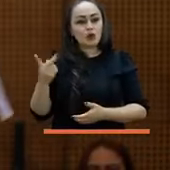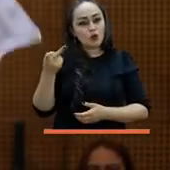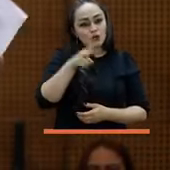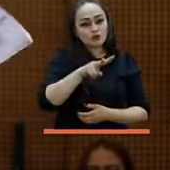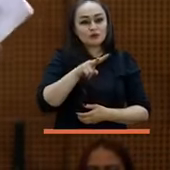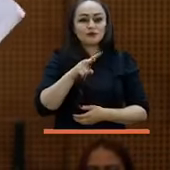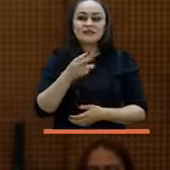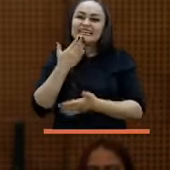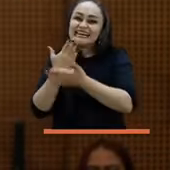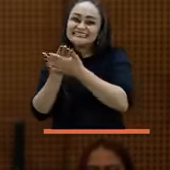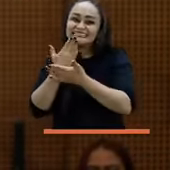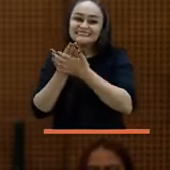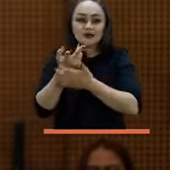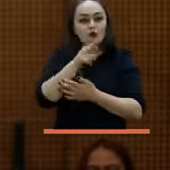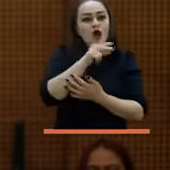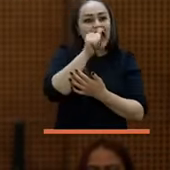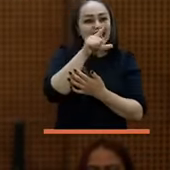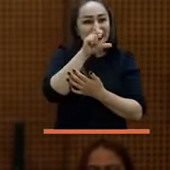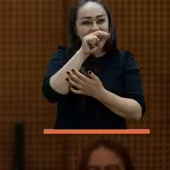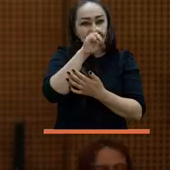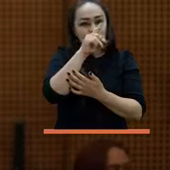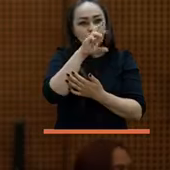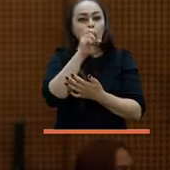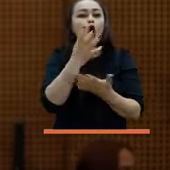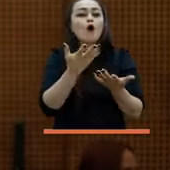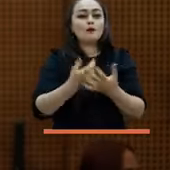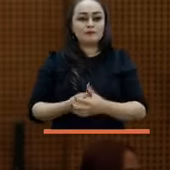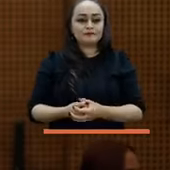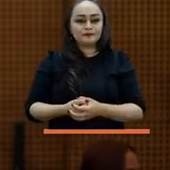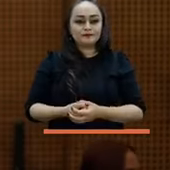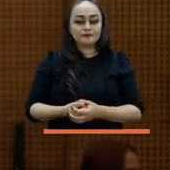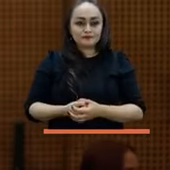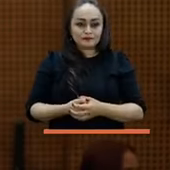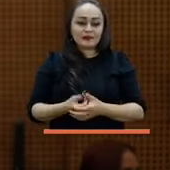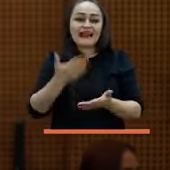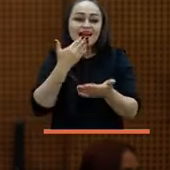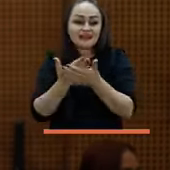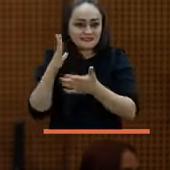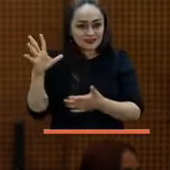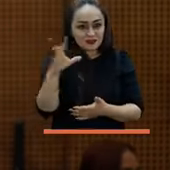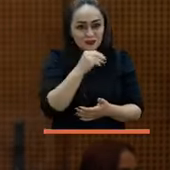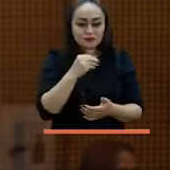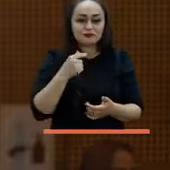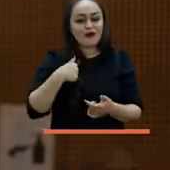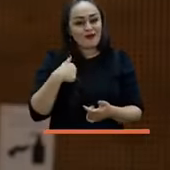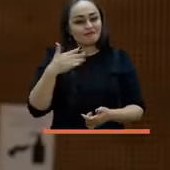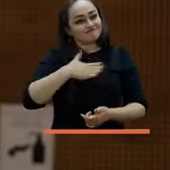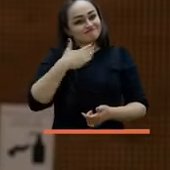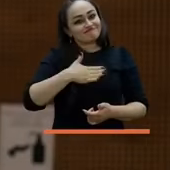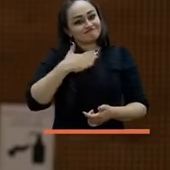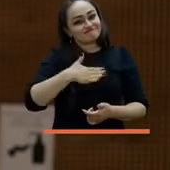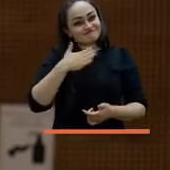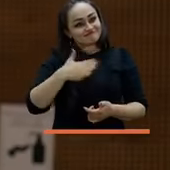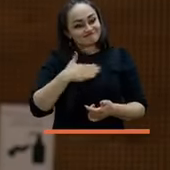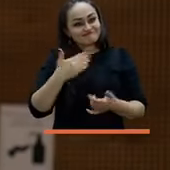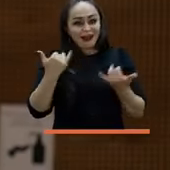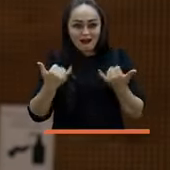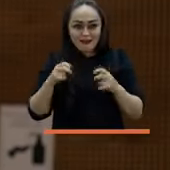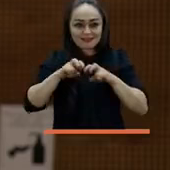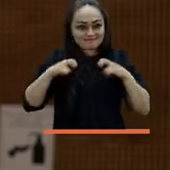experiencia y alrededor de las barreras vale muchas gracias a todos es un placer estar aquí con ustedes